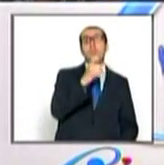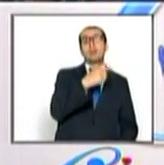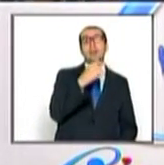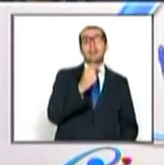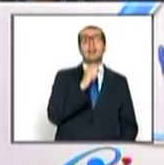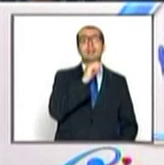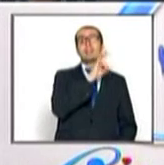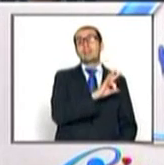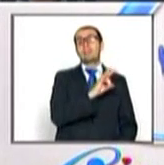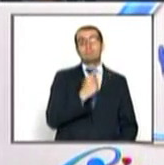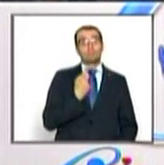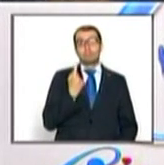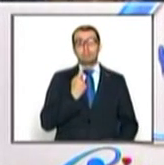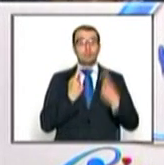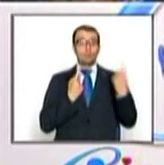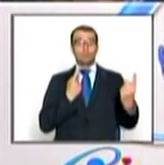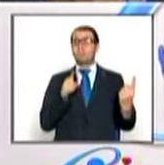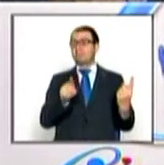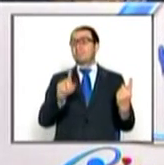daban